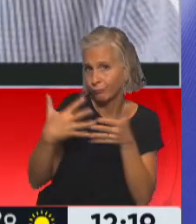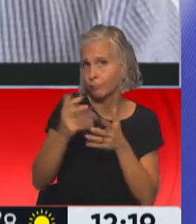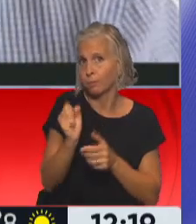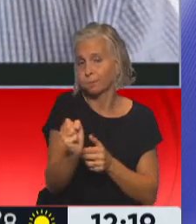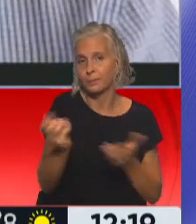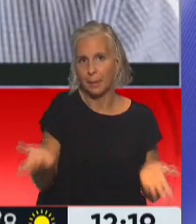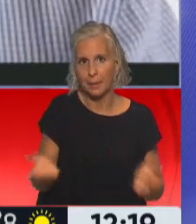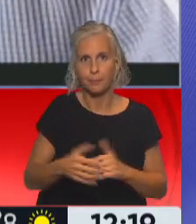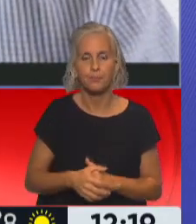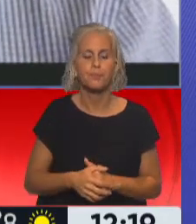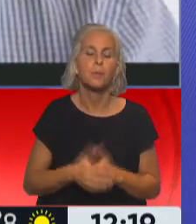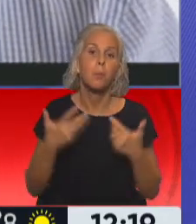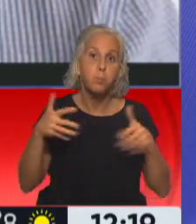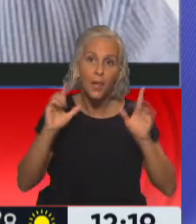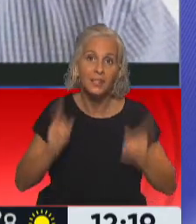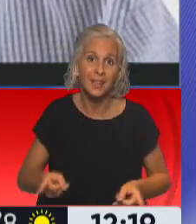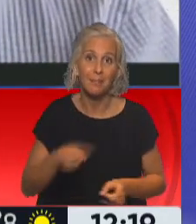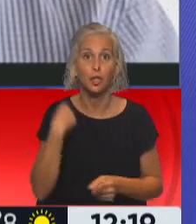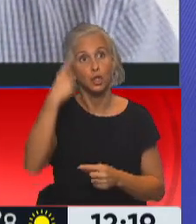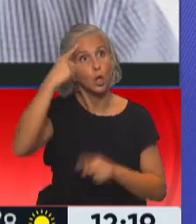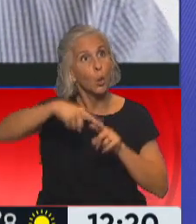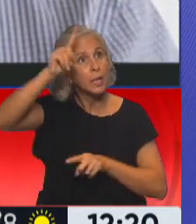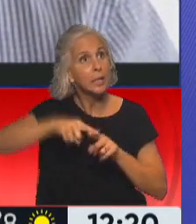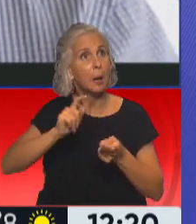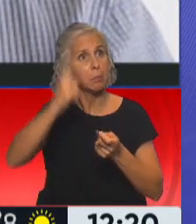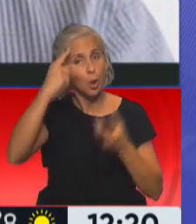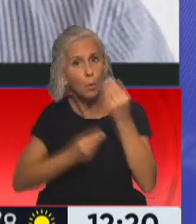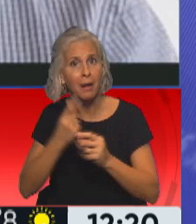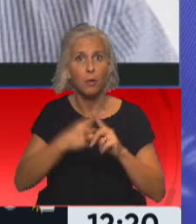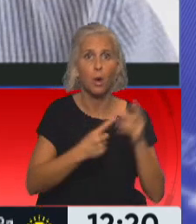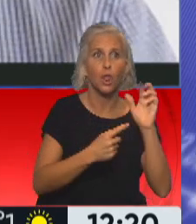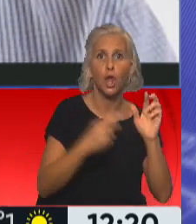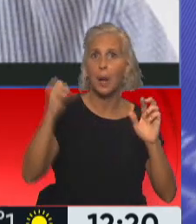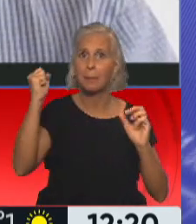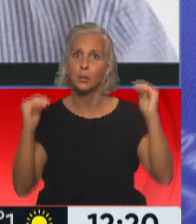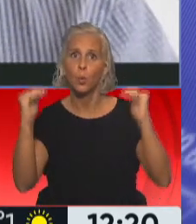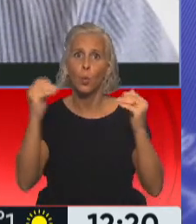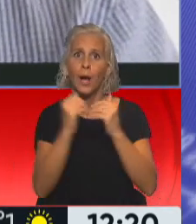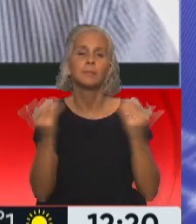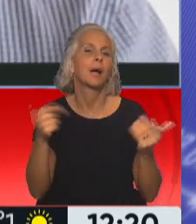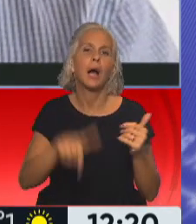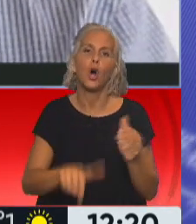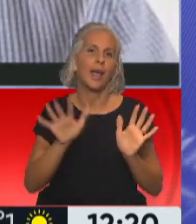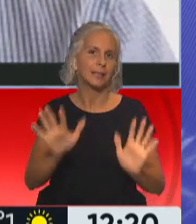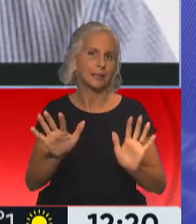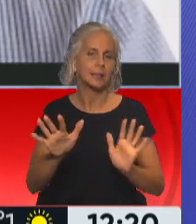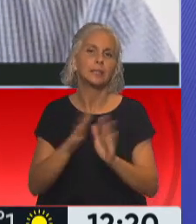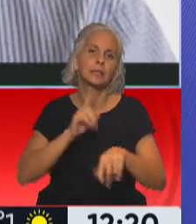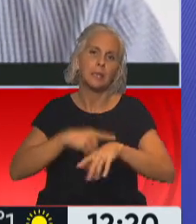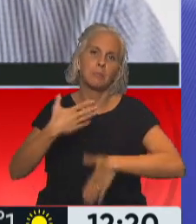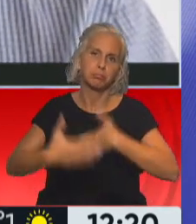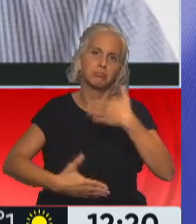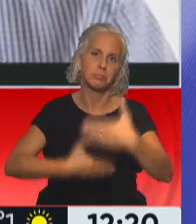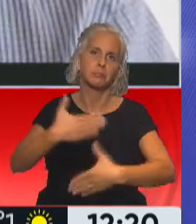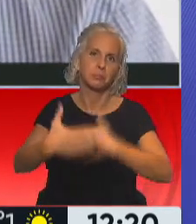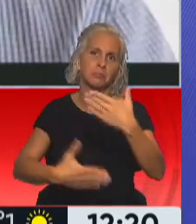algún momento sería deseable que pudiéramos no estar todo el día preocupados por el tipo de cambio, pero por ahora esto es así y probablemente lleve tiempo